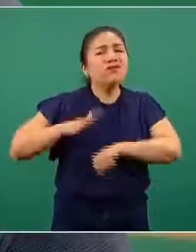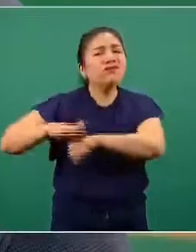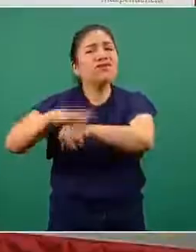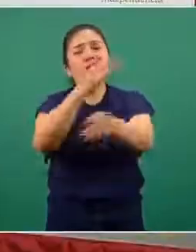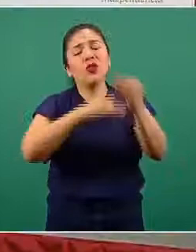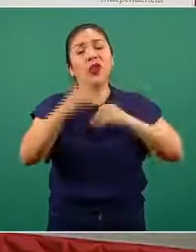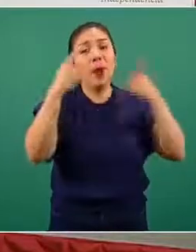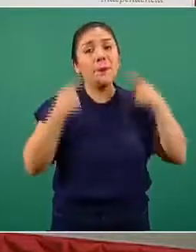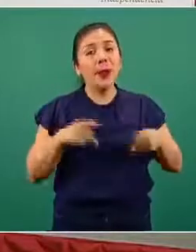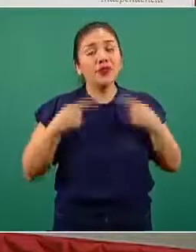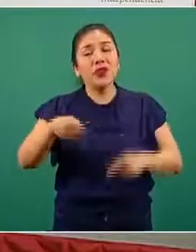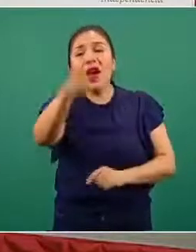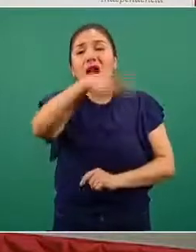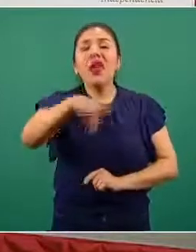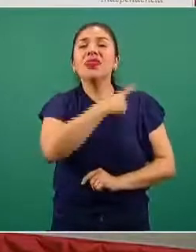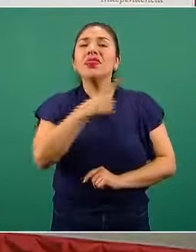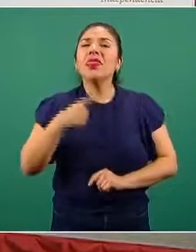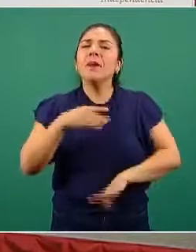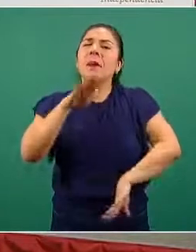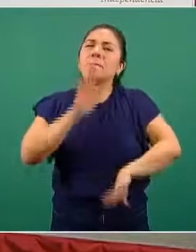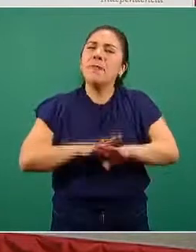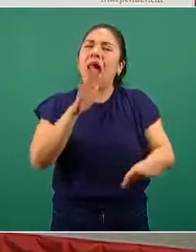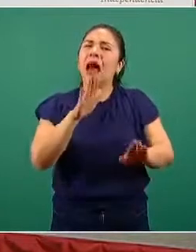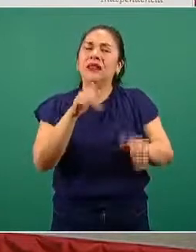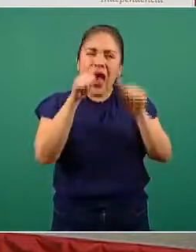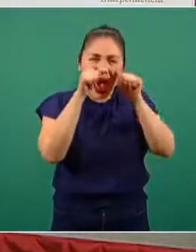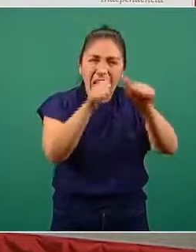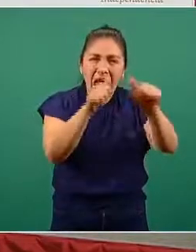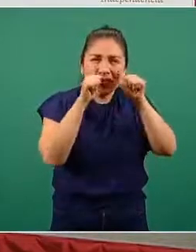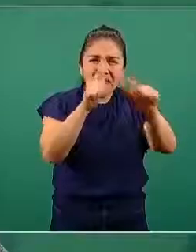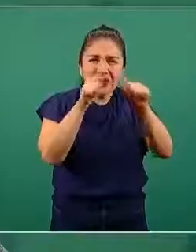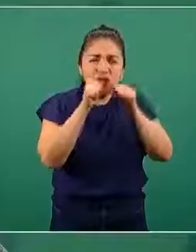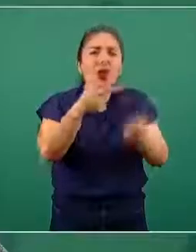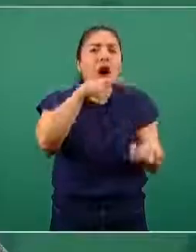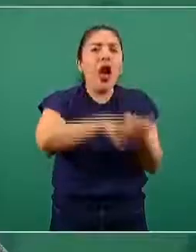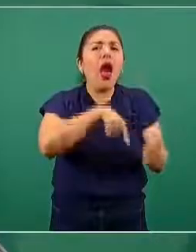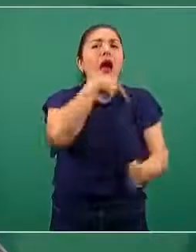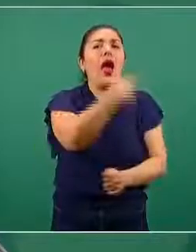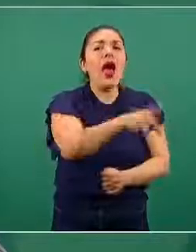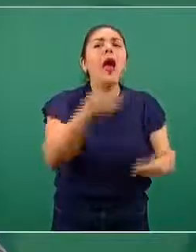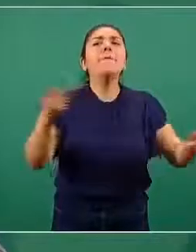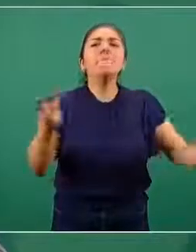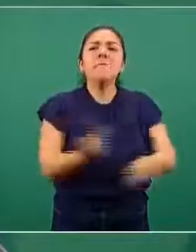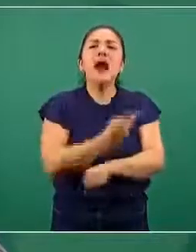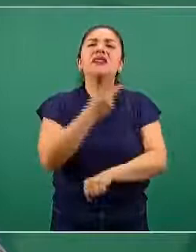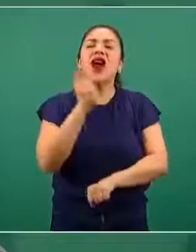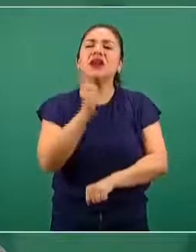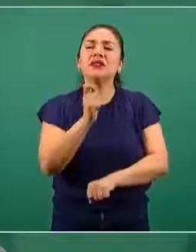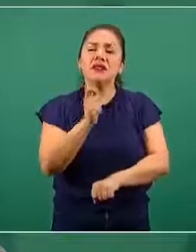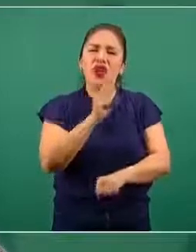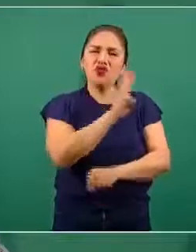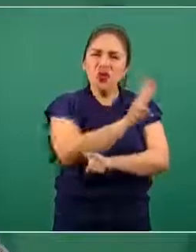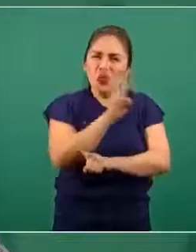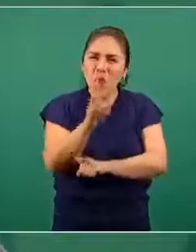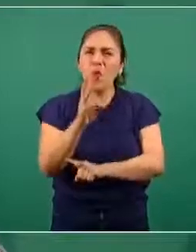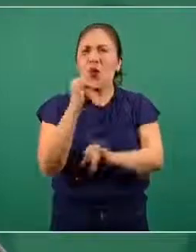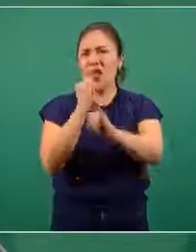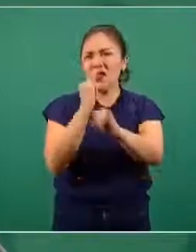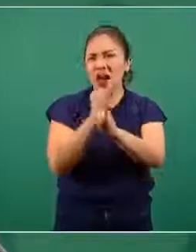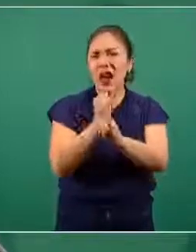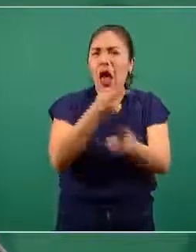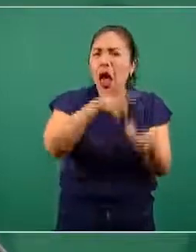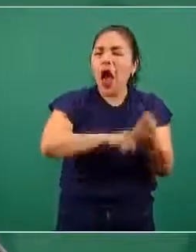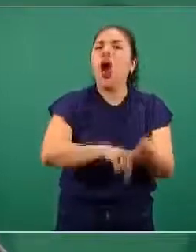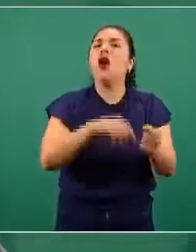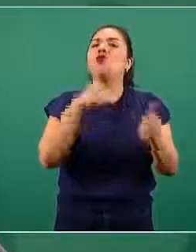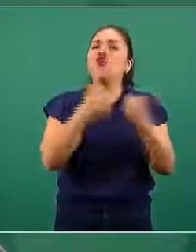población, en que estemos muy apegados a lo que surge en las páginas oficiales, en la información que se da a